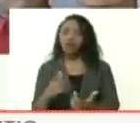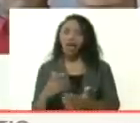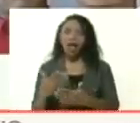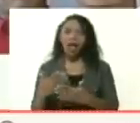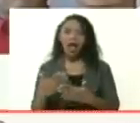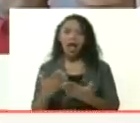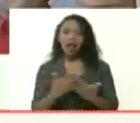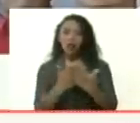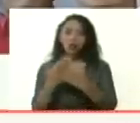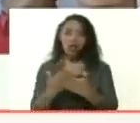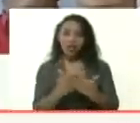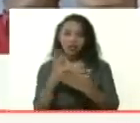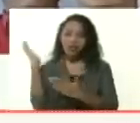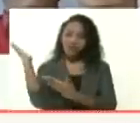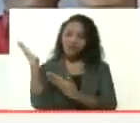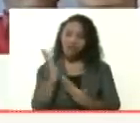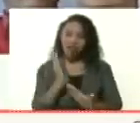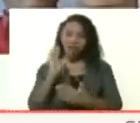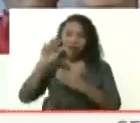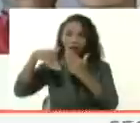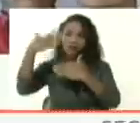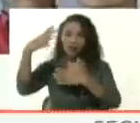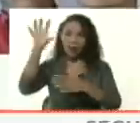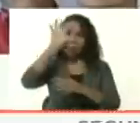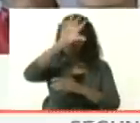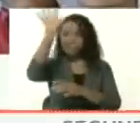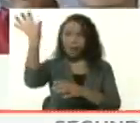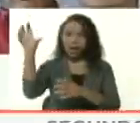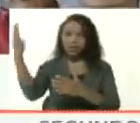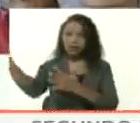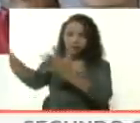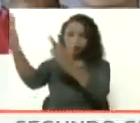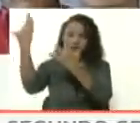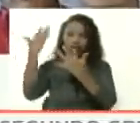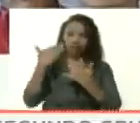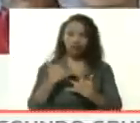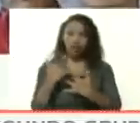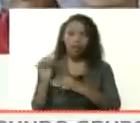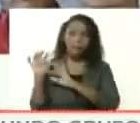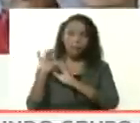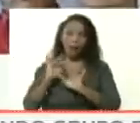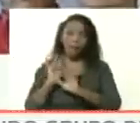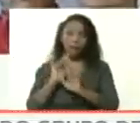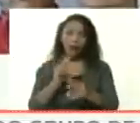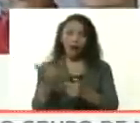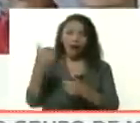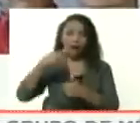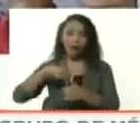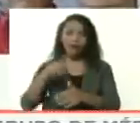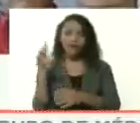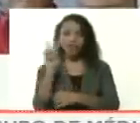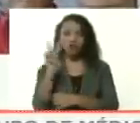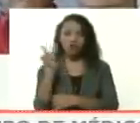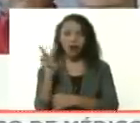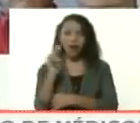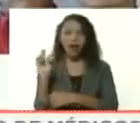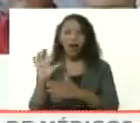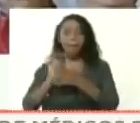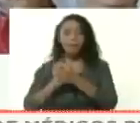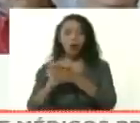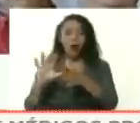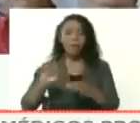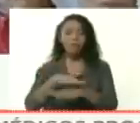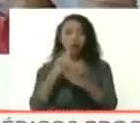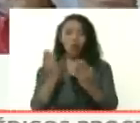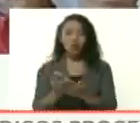del extranjero, de países amigos, de movimientos de estudiantes amigos en el mundo, y los delegados